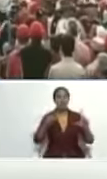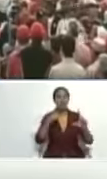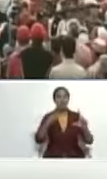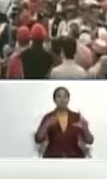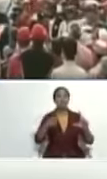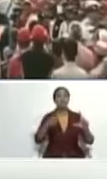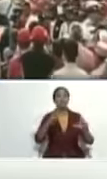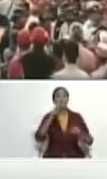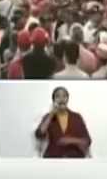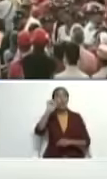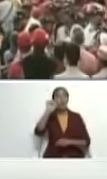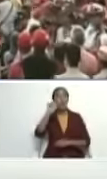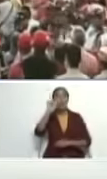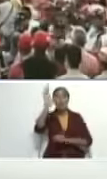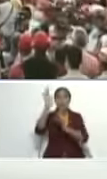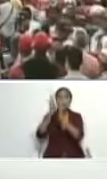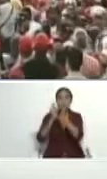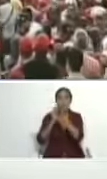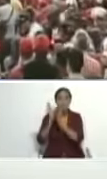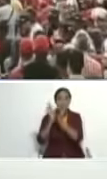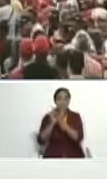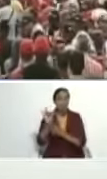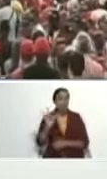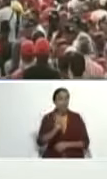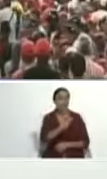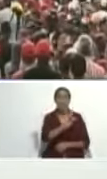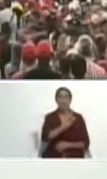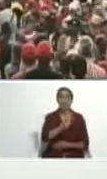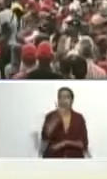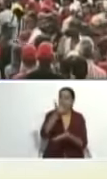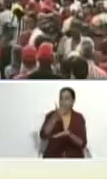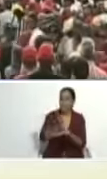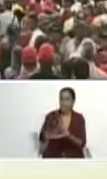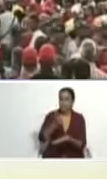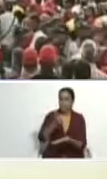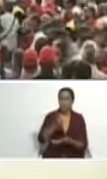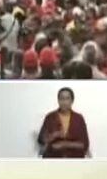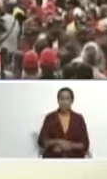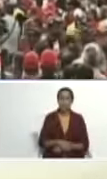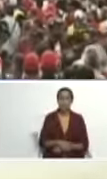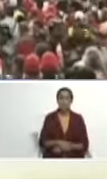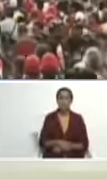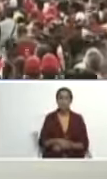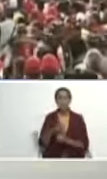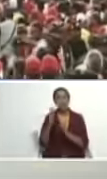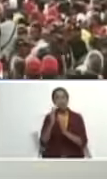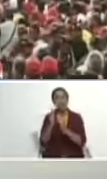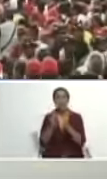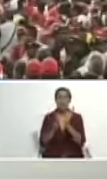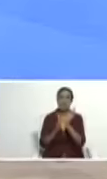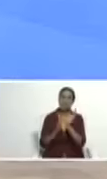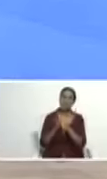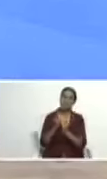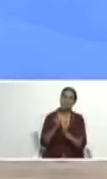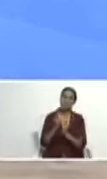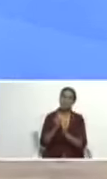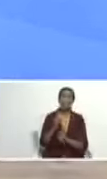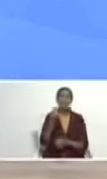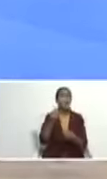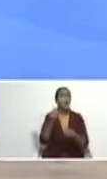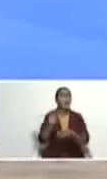Amén. Cristo. Cristote, ¿cómo es que dice la